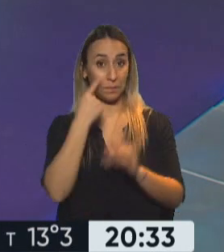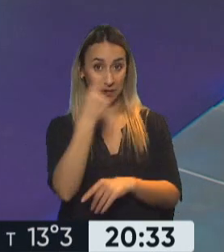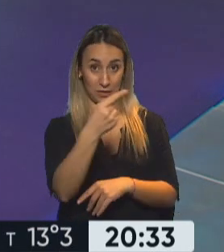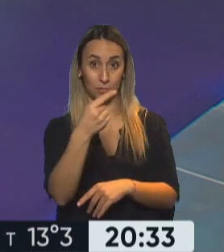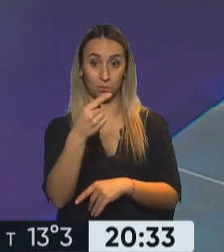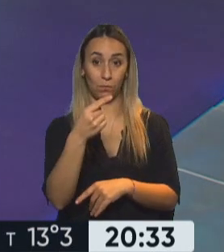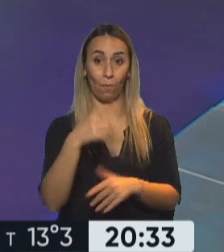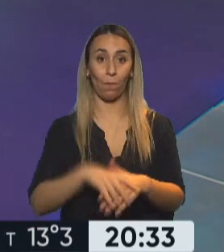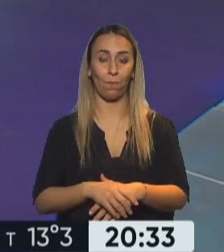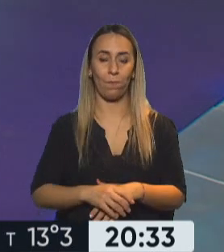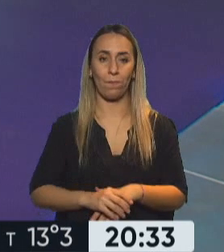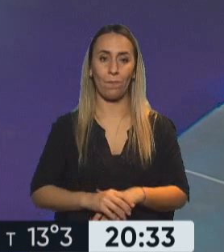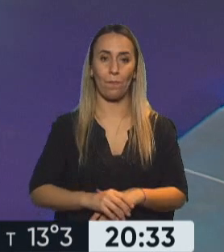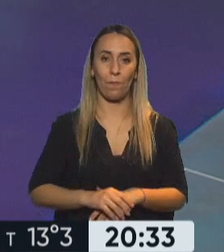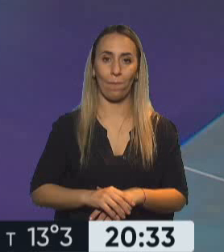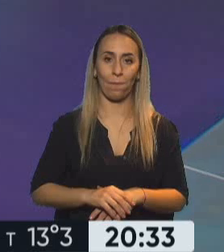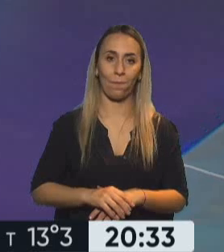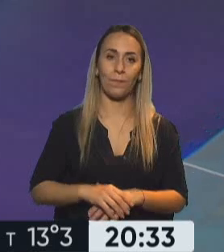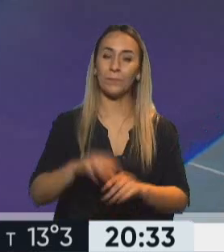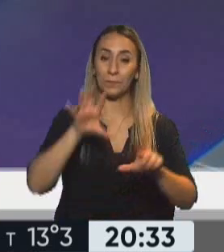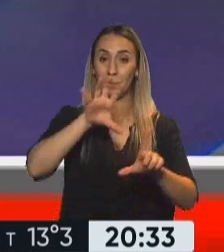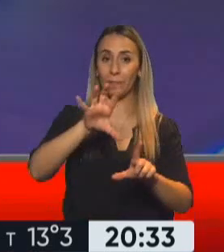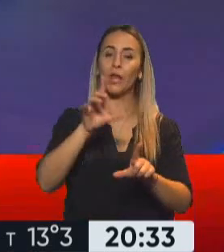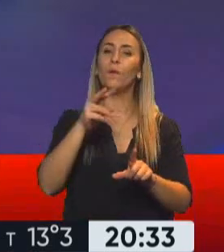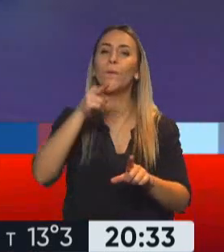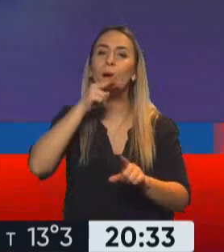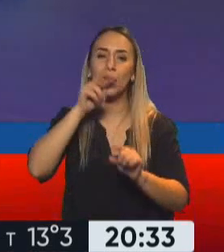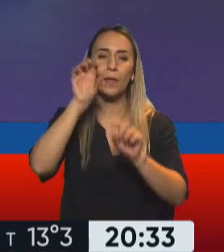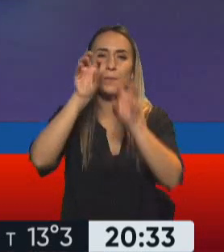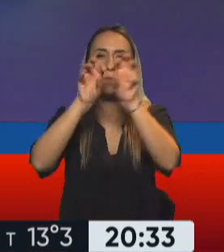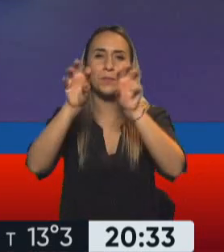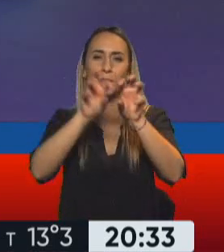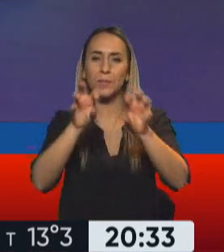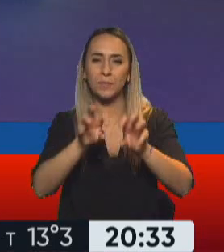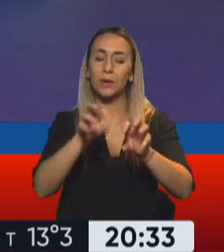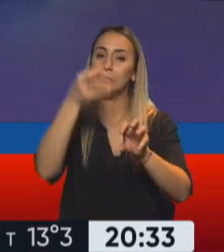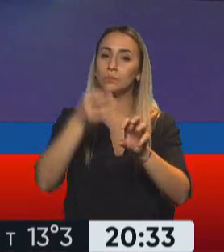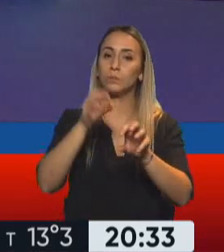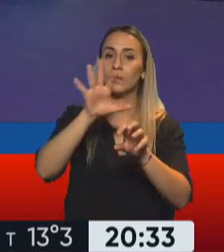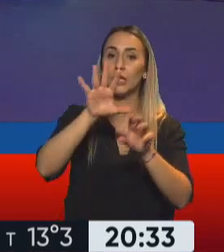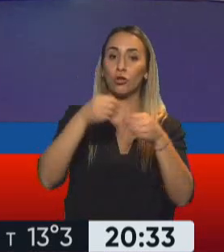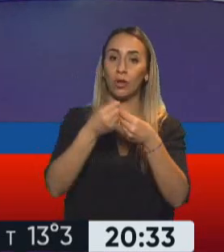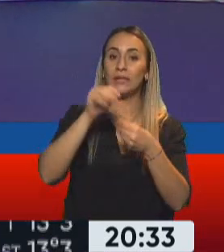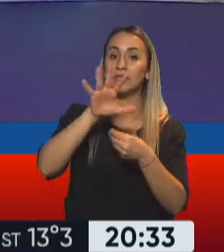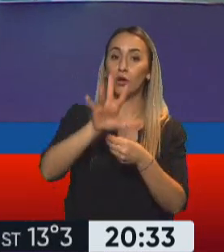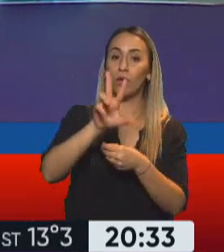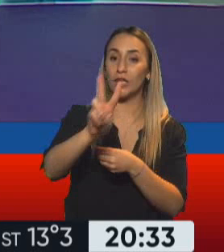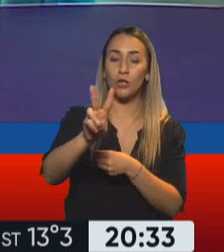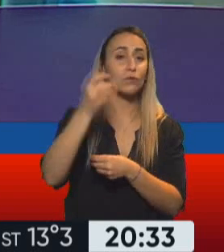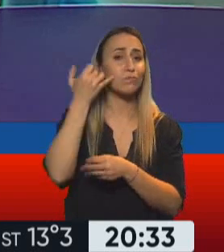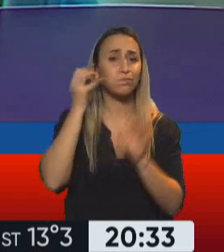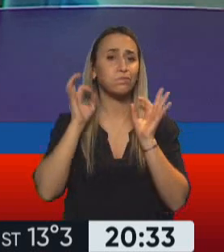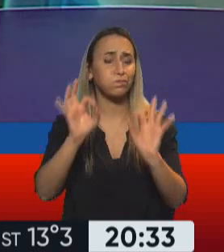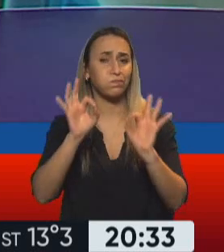el mapa los distritos que ven en verde son justamente 52 que ya han terminado